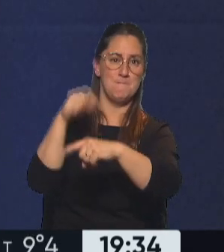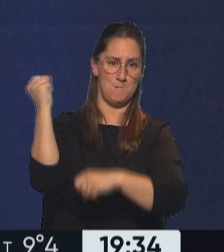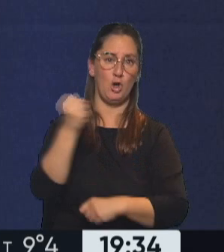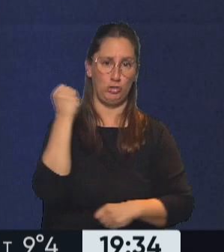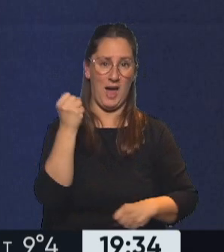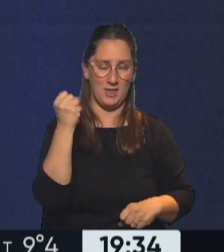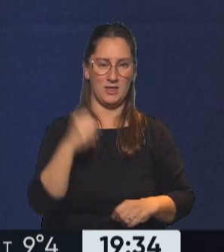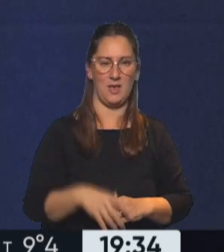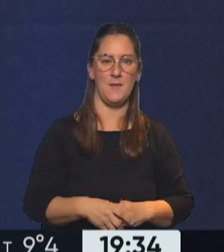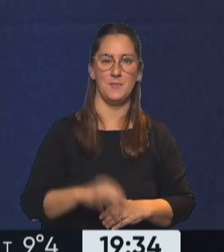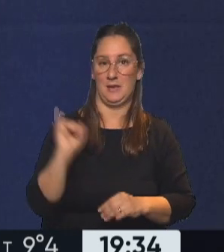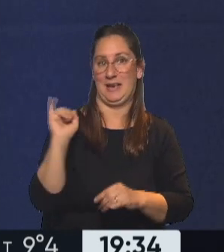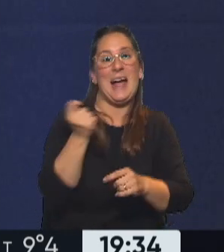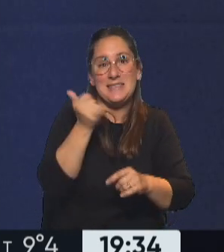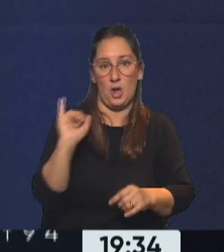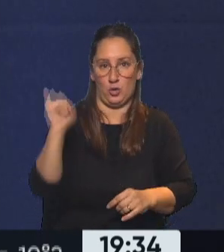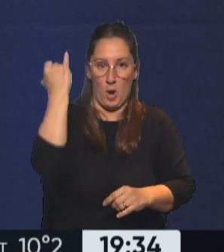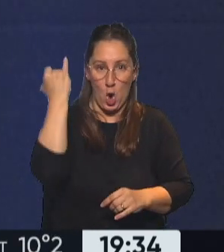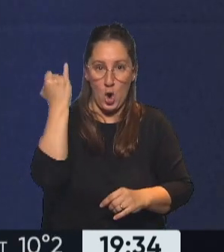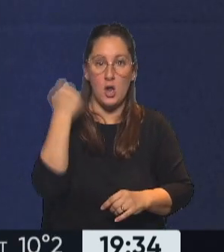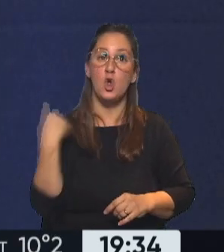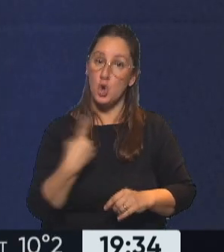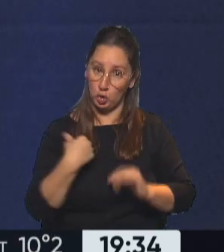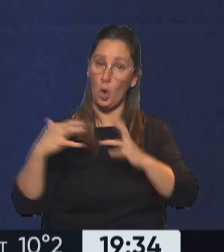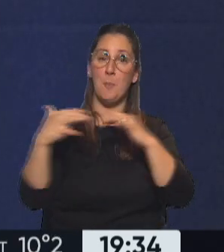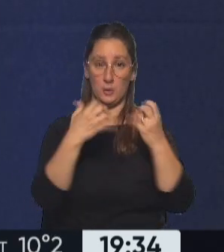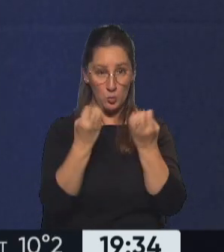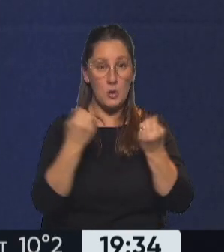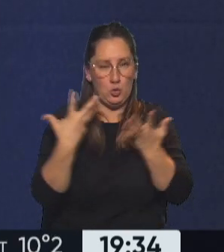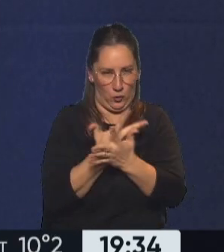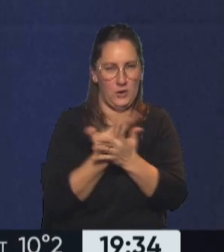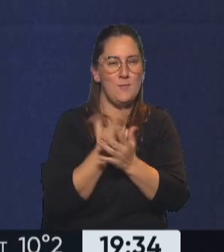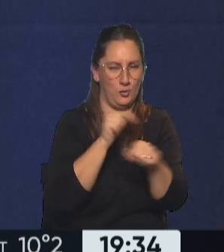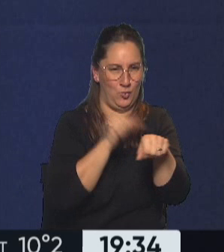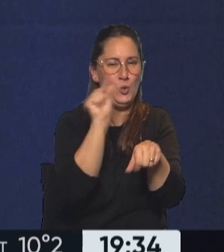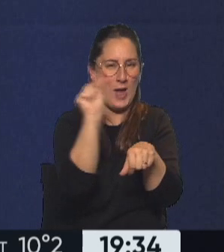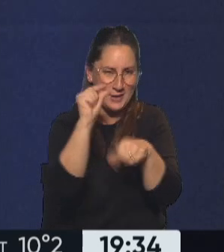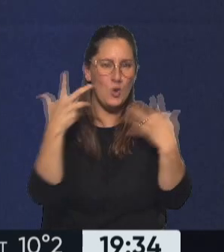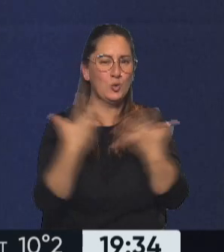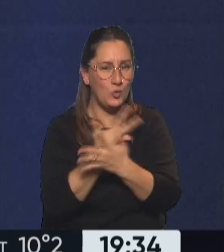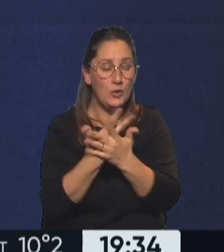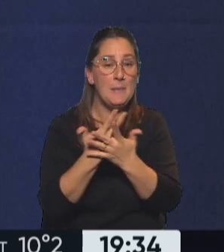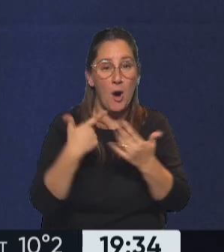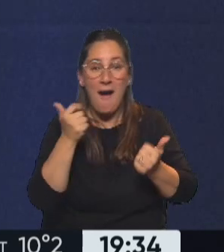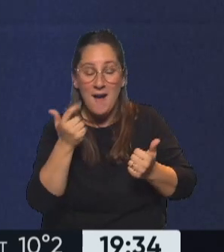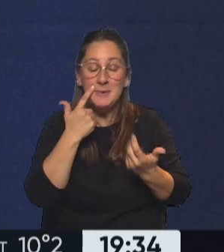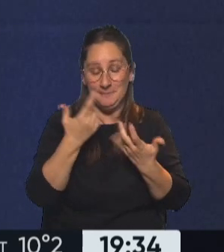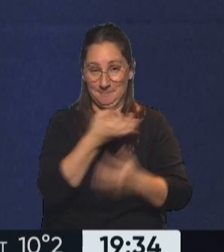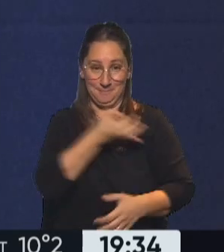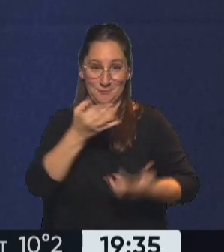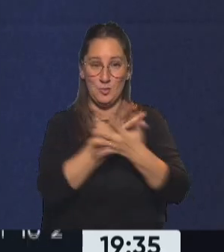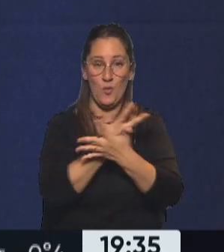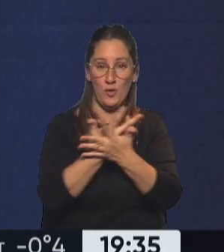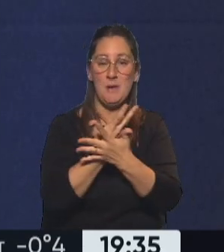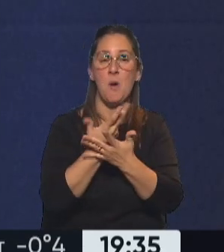y que es de los mejores. Hicimos un buen partido, se sufrió por momentos, que era lo que se podía esperar,